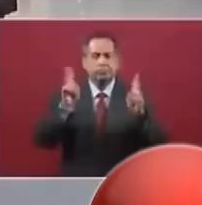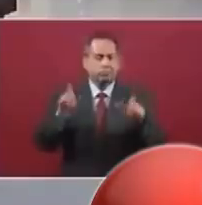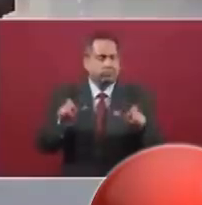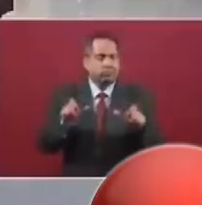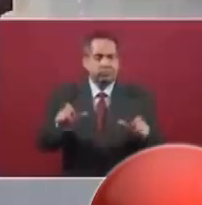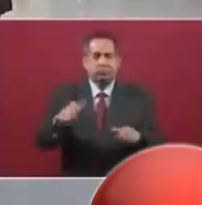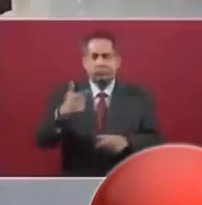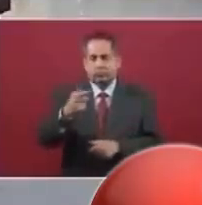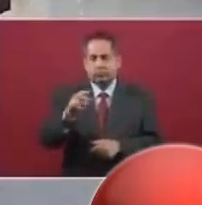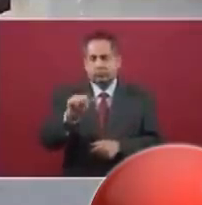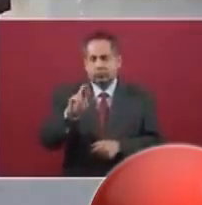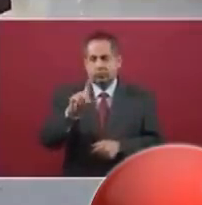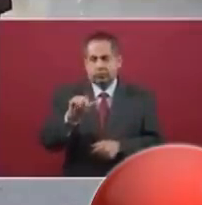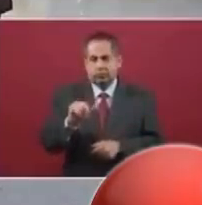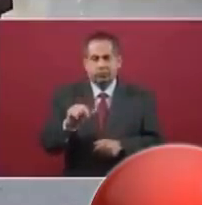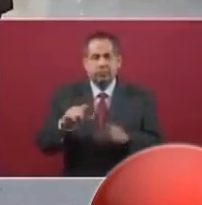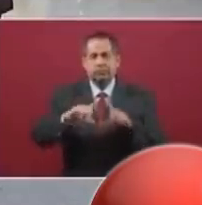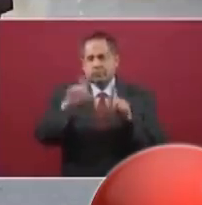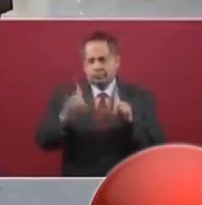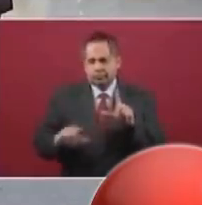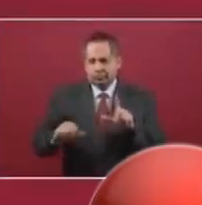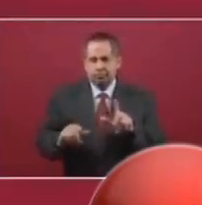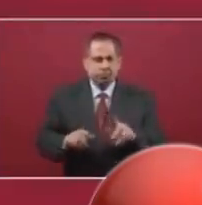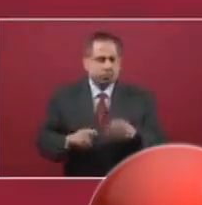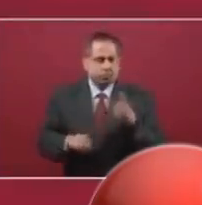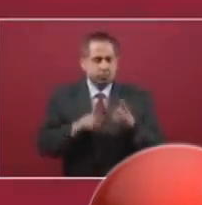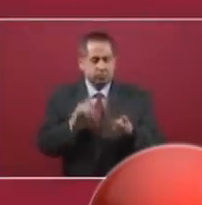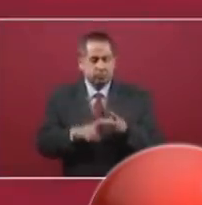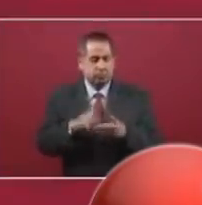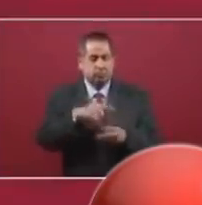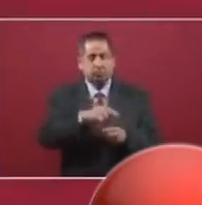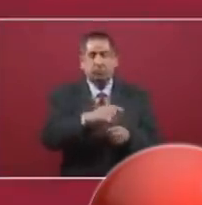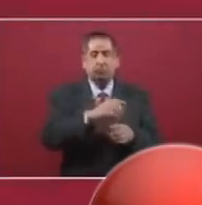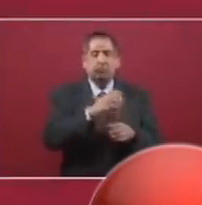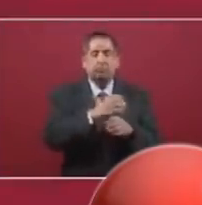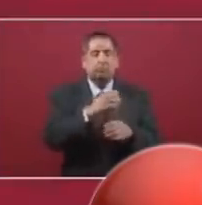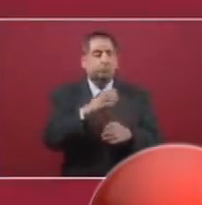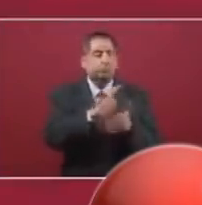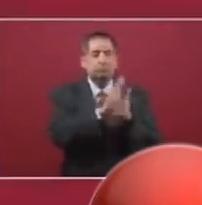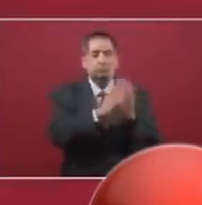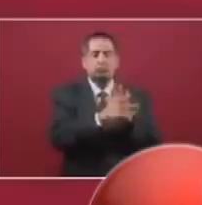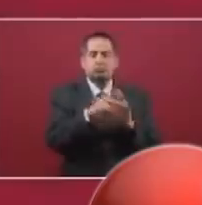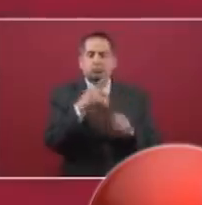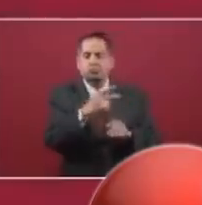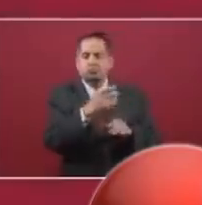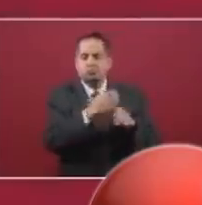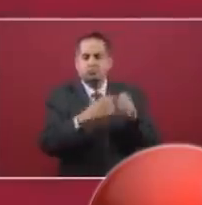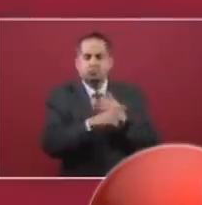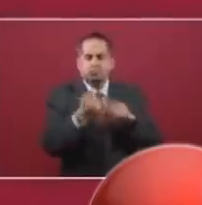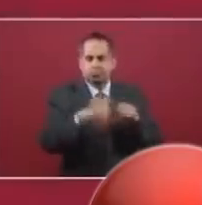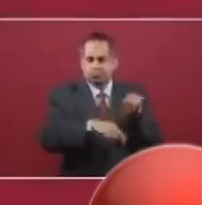Nacional, la de extinción de dominio, que es muy importante